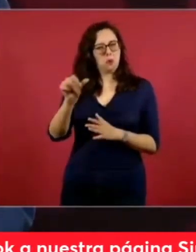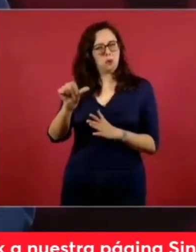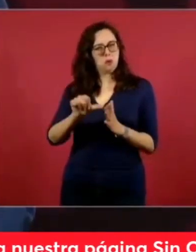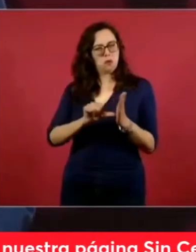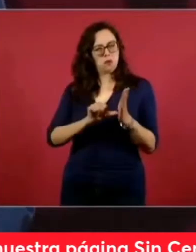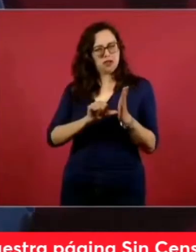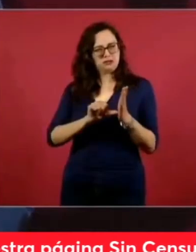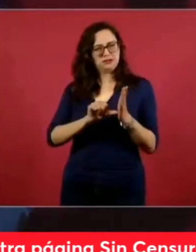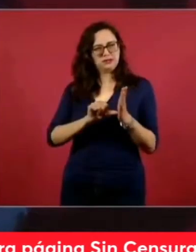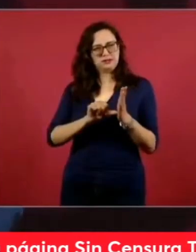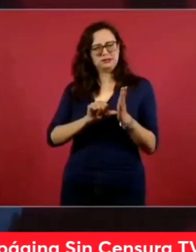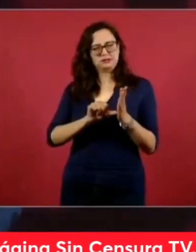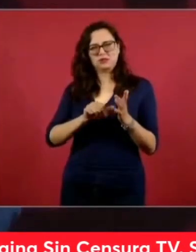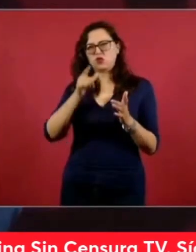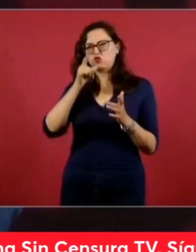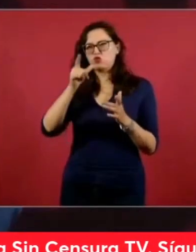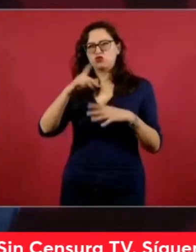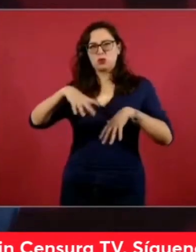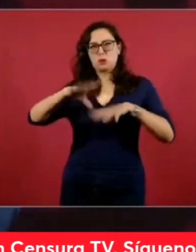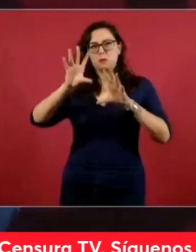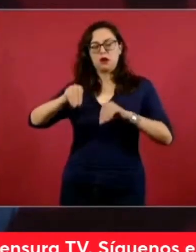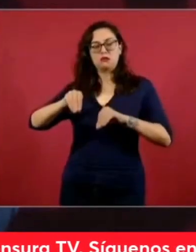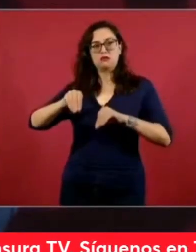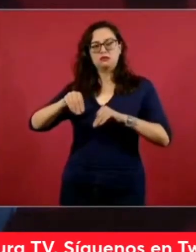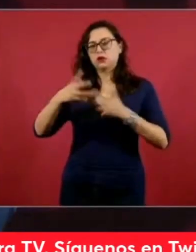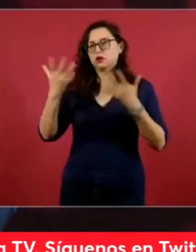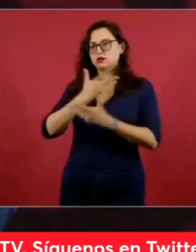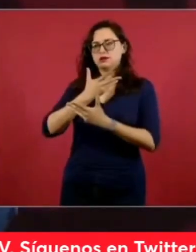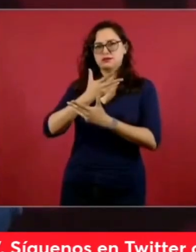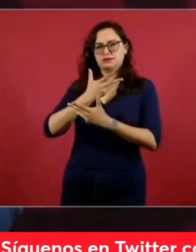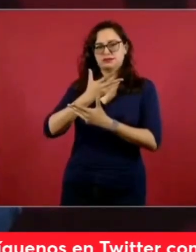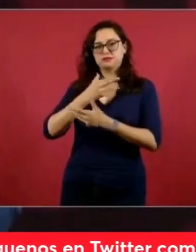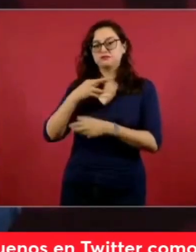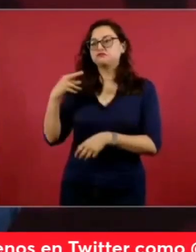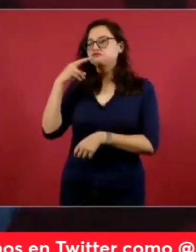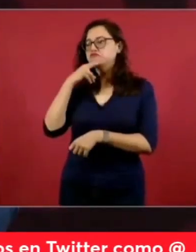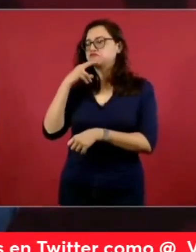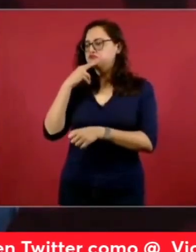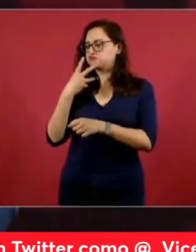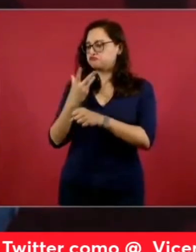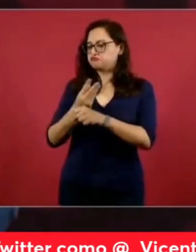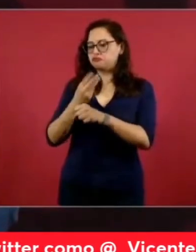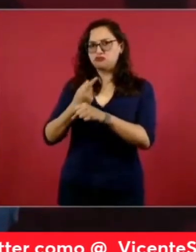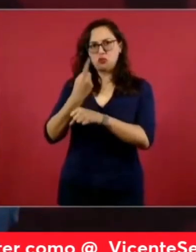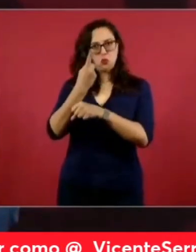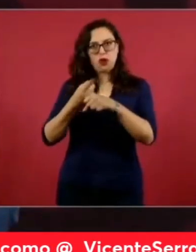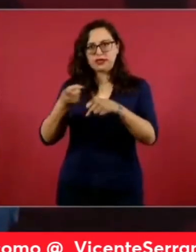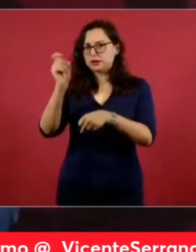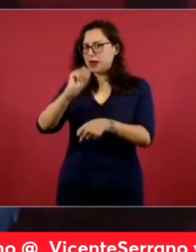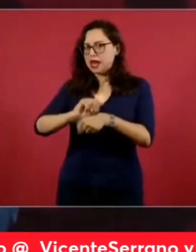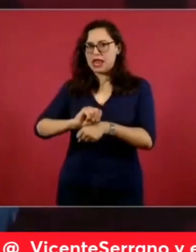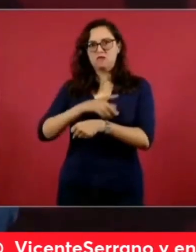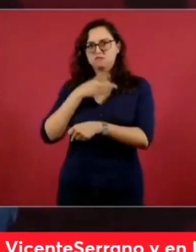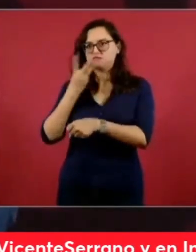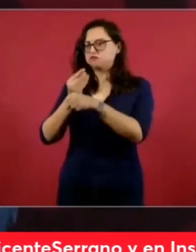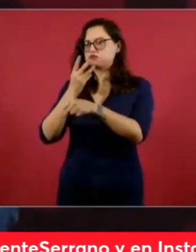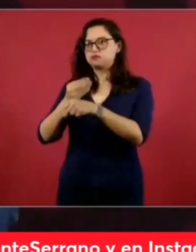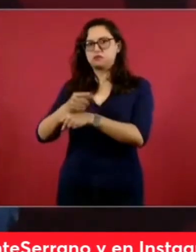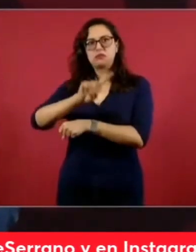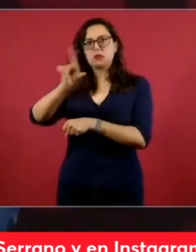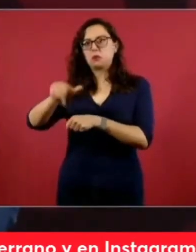de radio, de televisión, luego ver los periódicos, las primeras